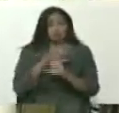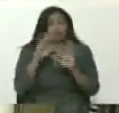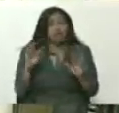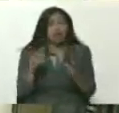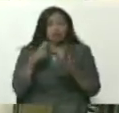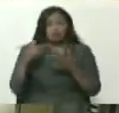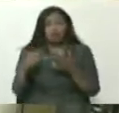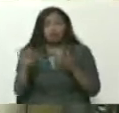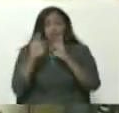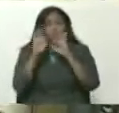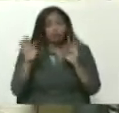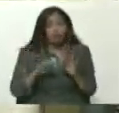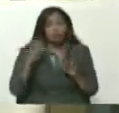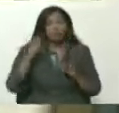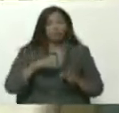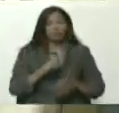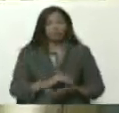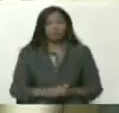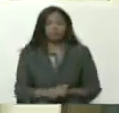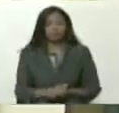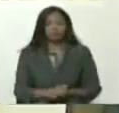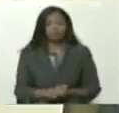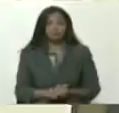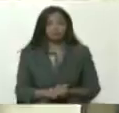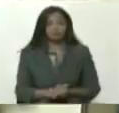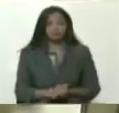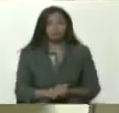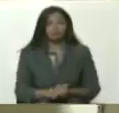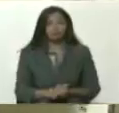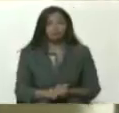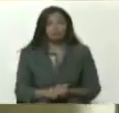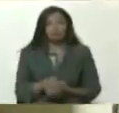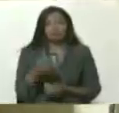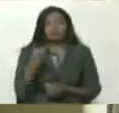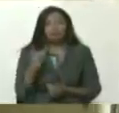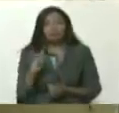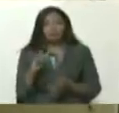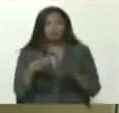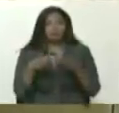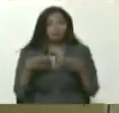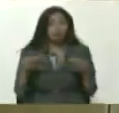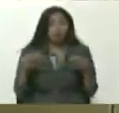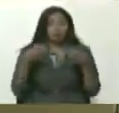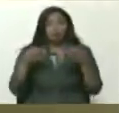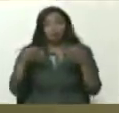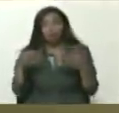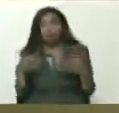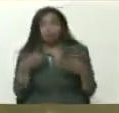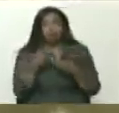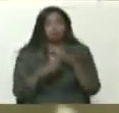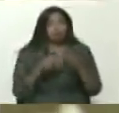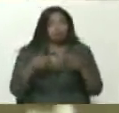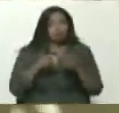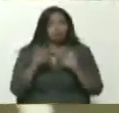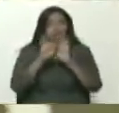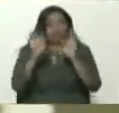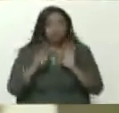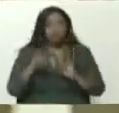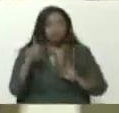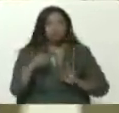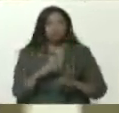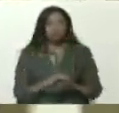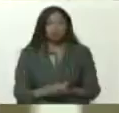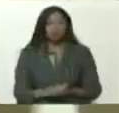varios diseños. Según... Correcto, aquí está todo el material elaborado, fíjense ustedes, con